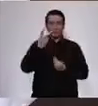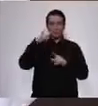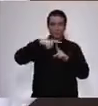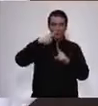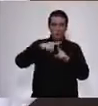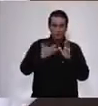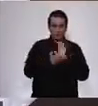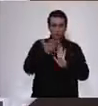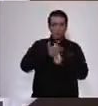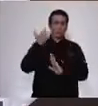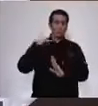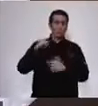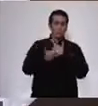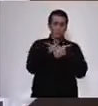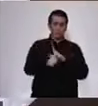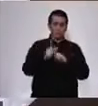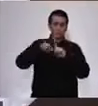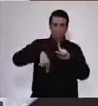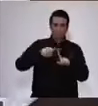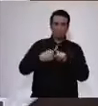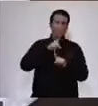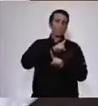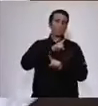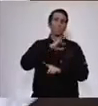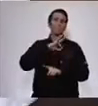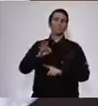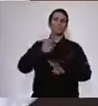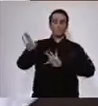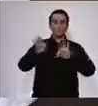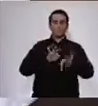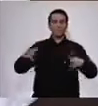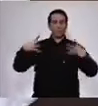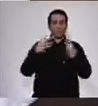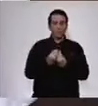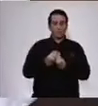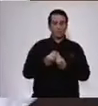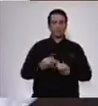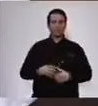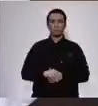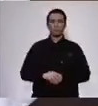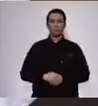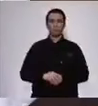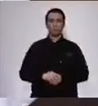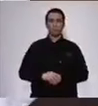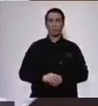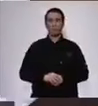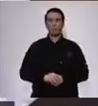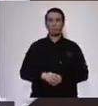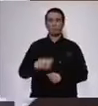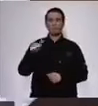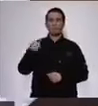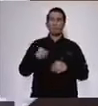sumarse a esta tarea pues construir un yucatán libre de violencia sólo será posible si trabajamos juntos de la mano por otra